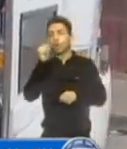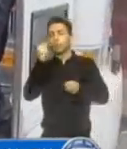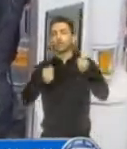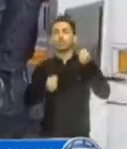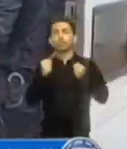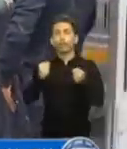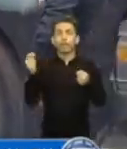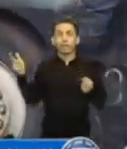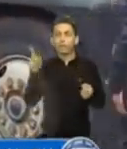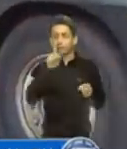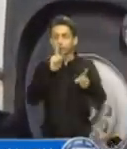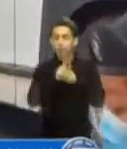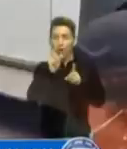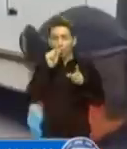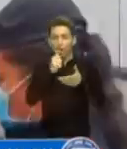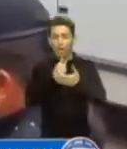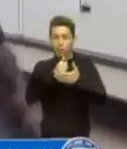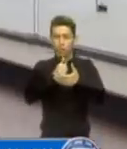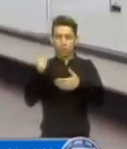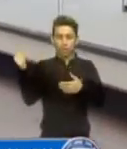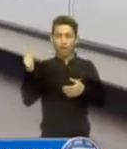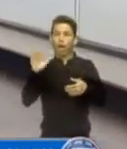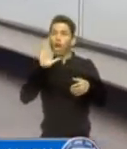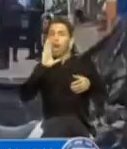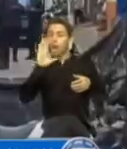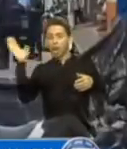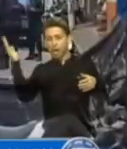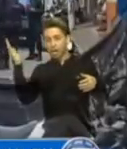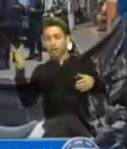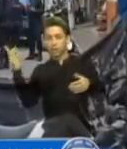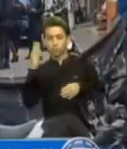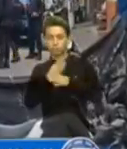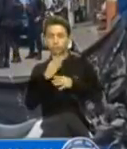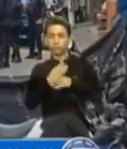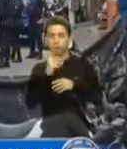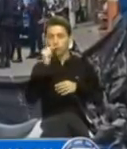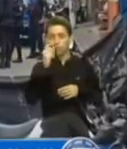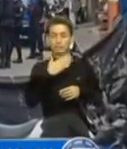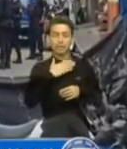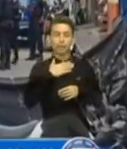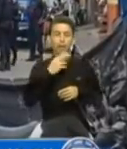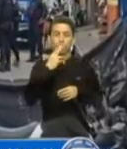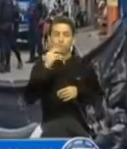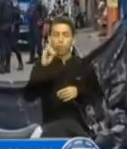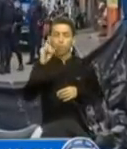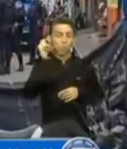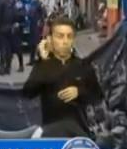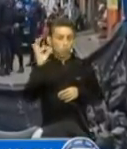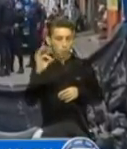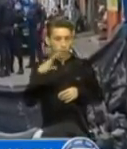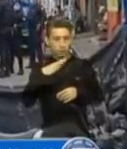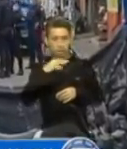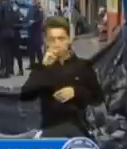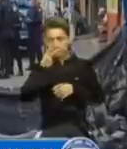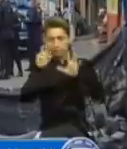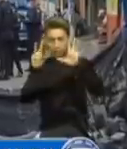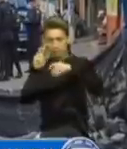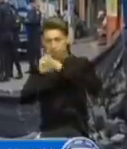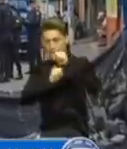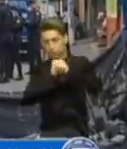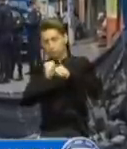bus. Estos fueron identificados como Hugo Leonel Ochoa, de 37 años, y Carlos Humberto Díaz, de